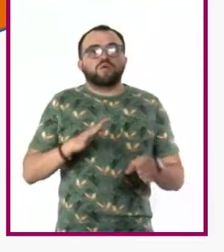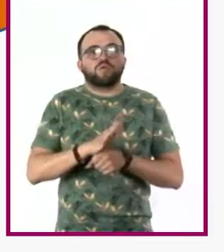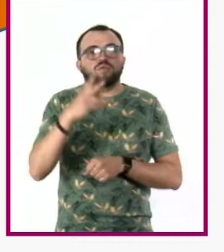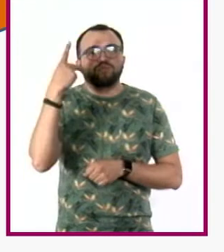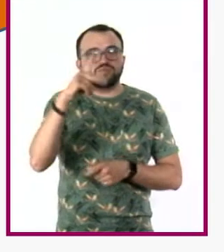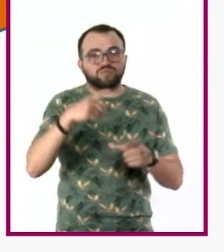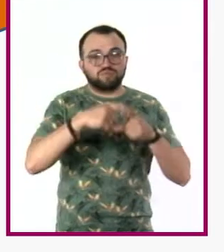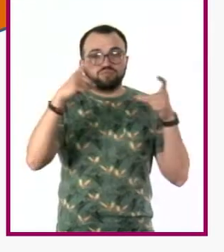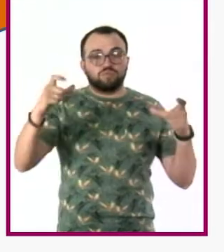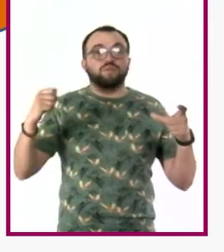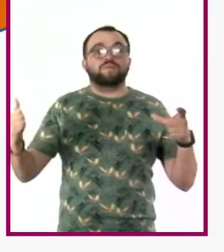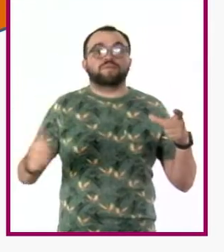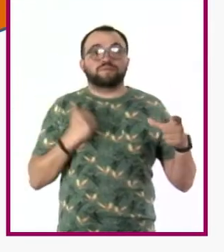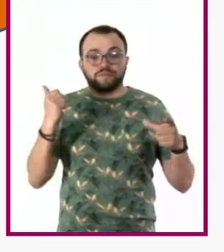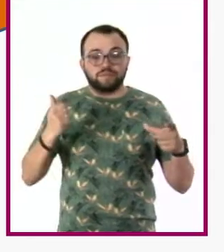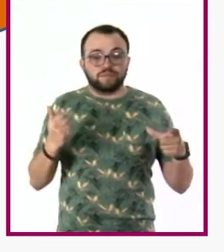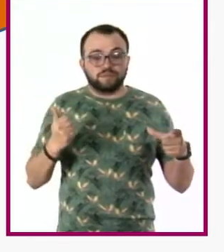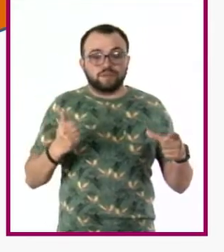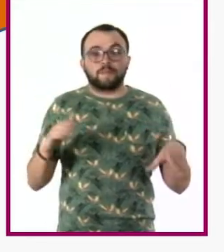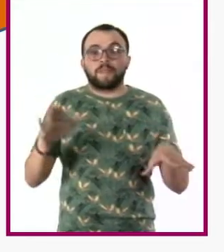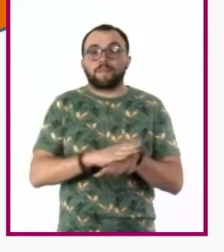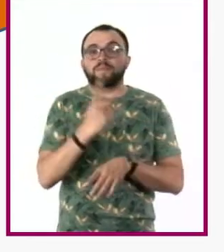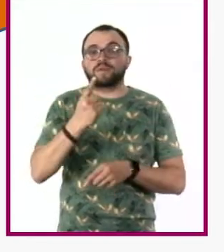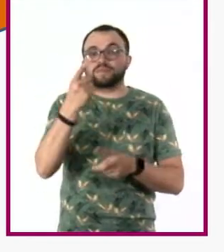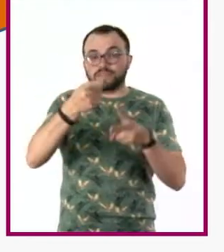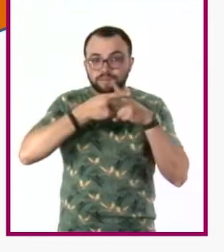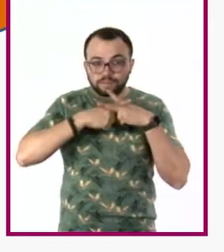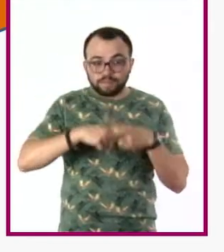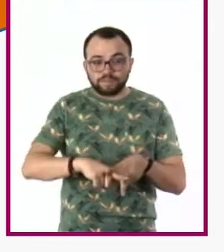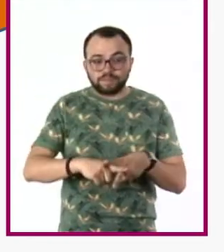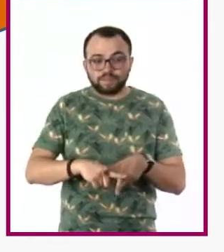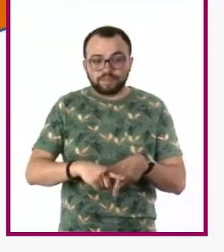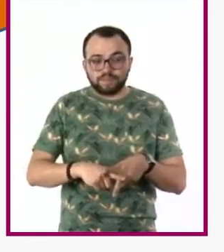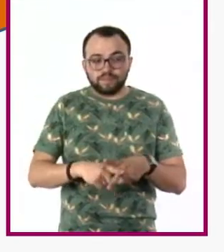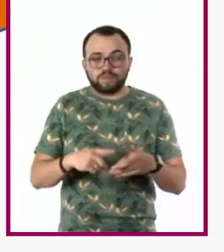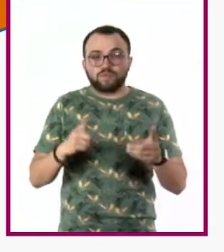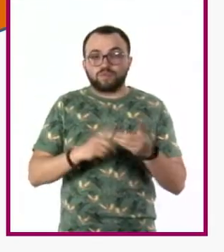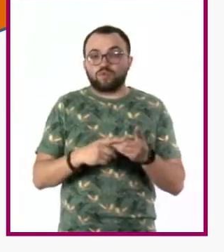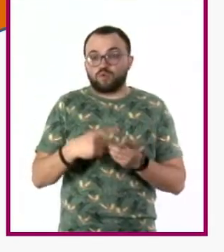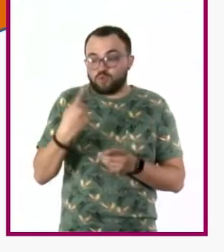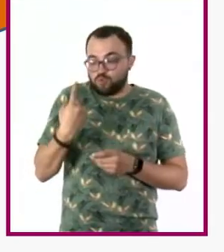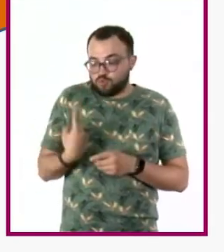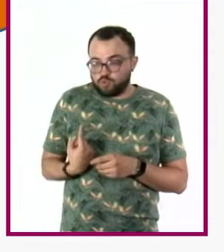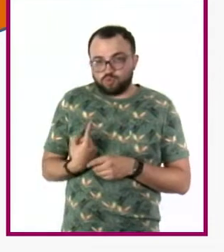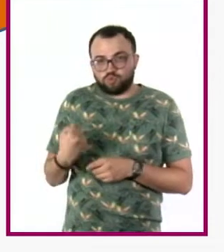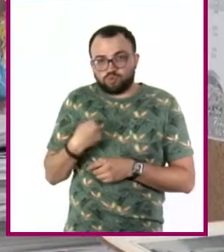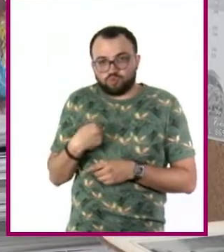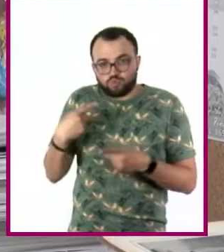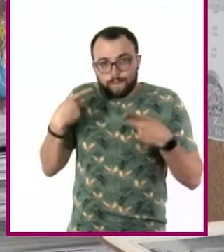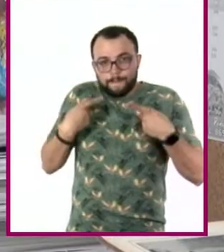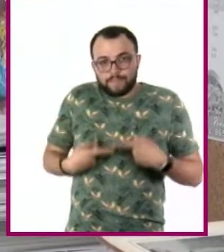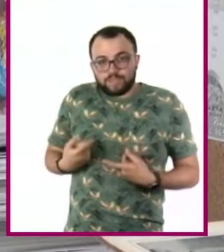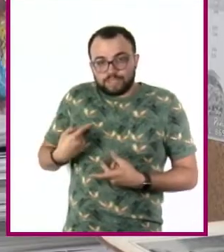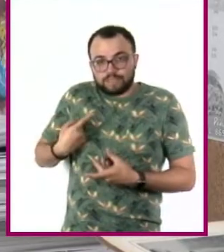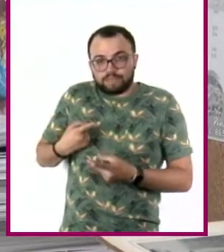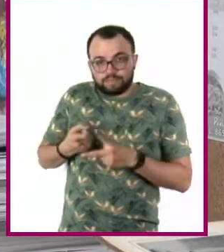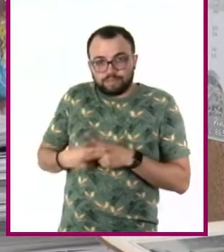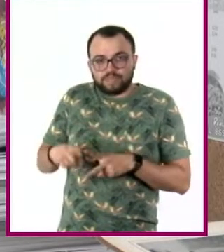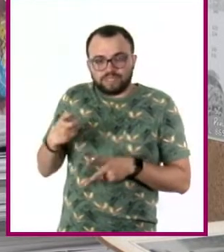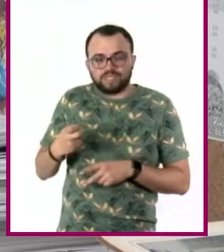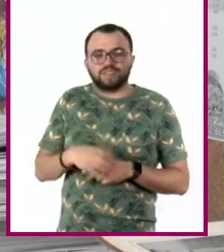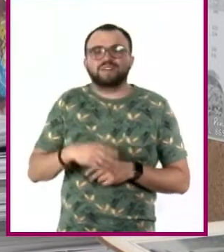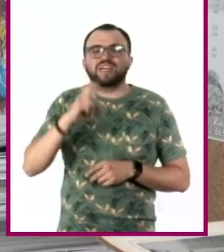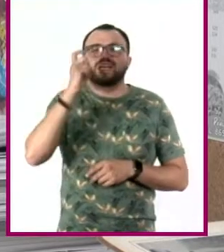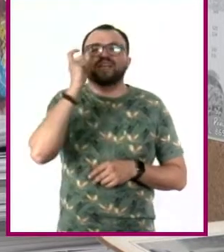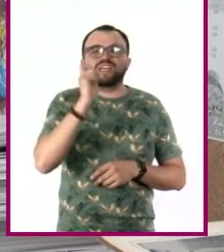enorme ventaja porque empieza desde uno mismo, el individuo. ¿Y qué es la